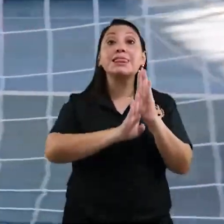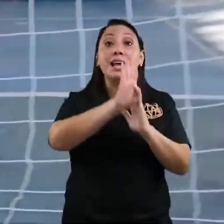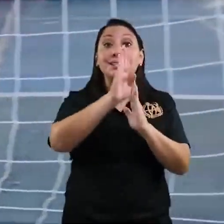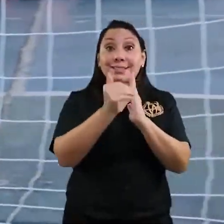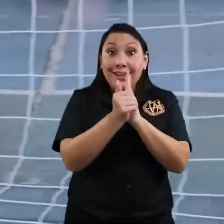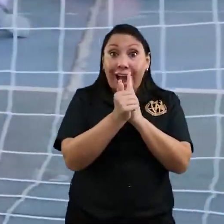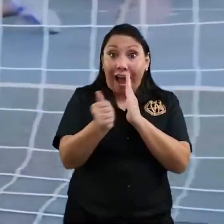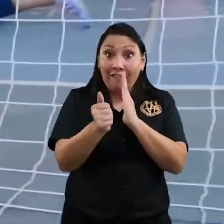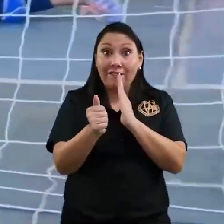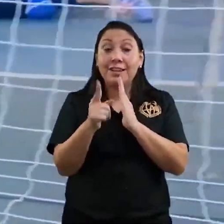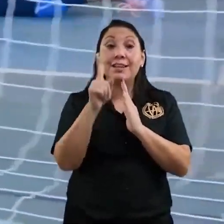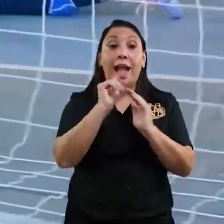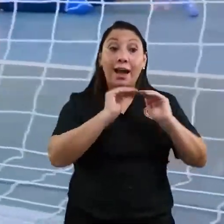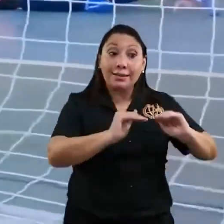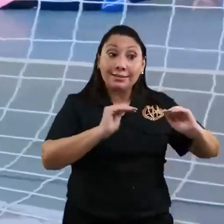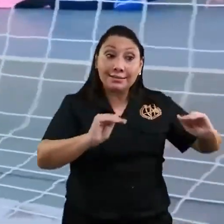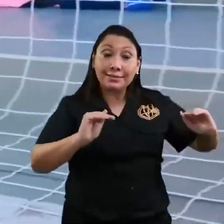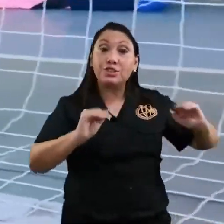portería